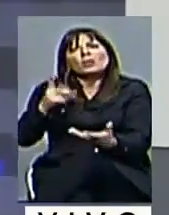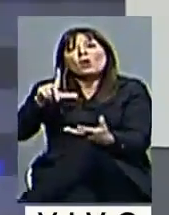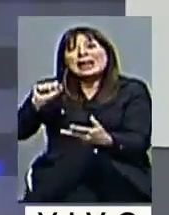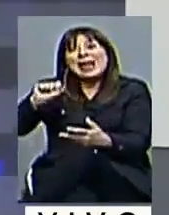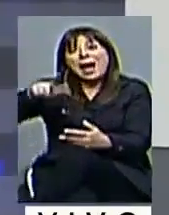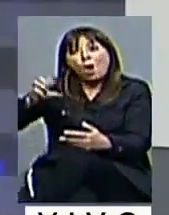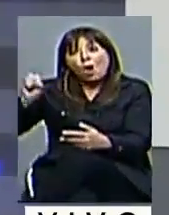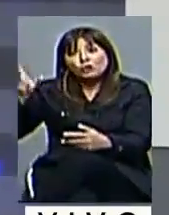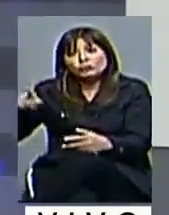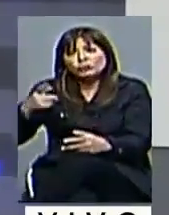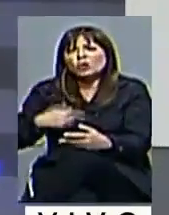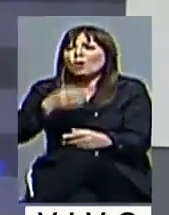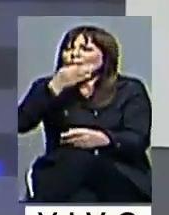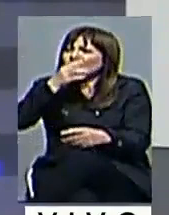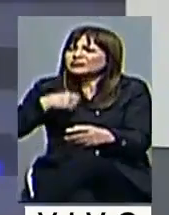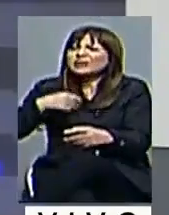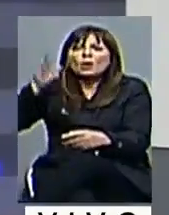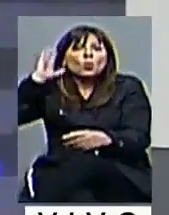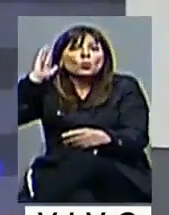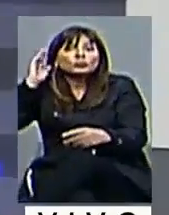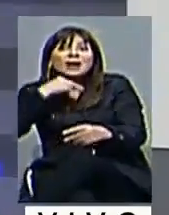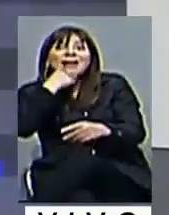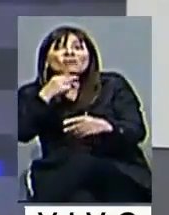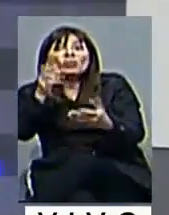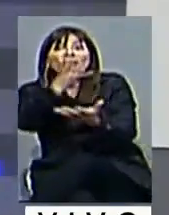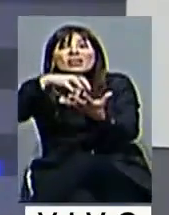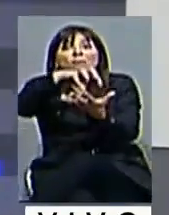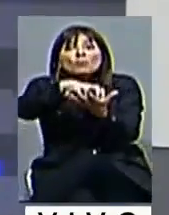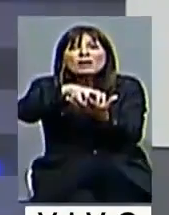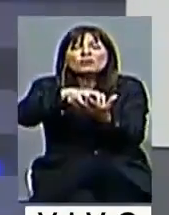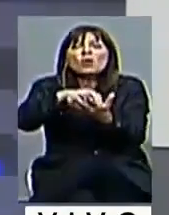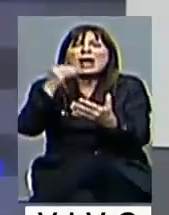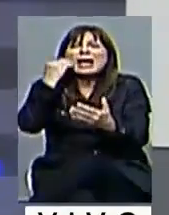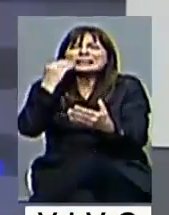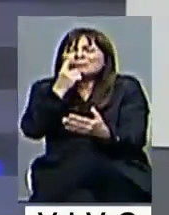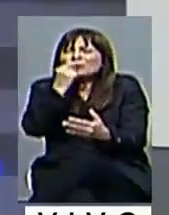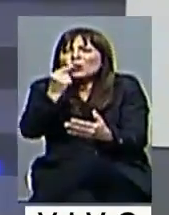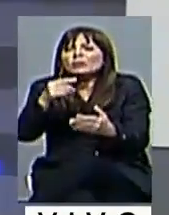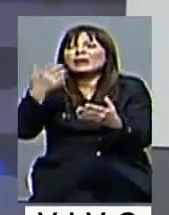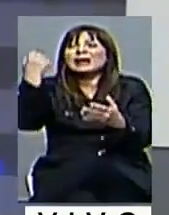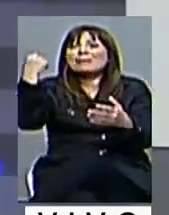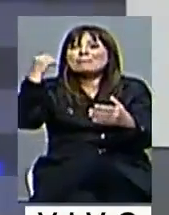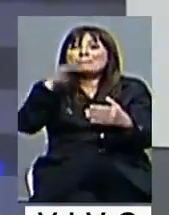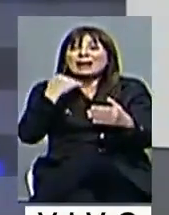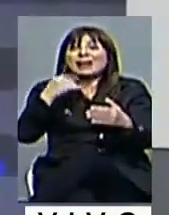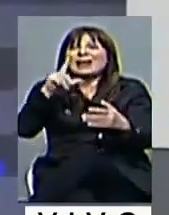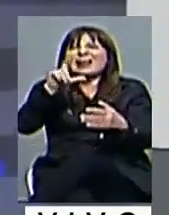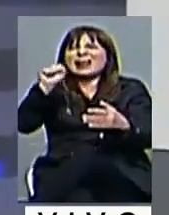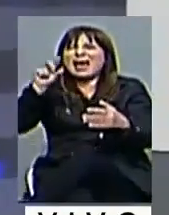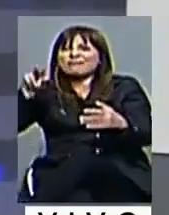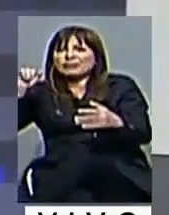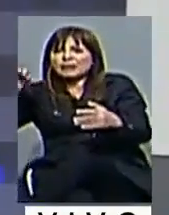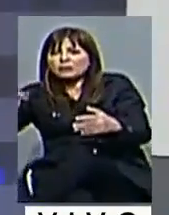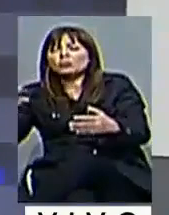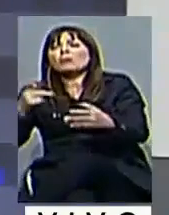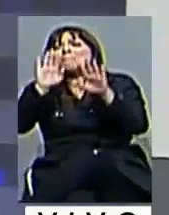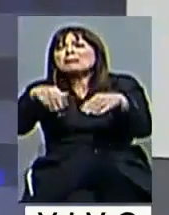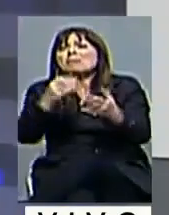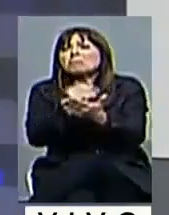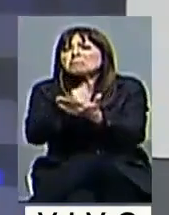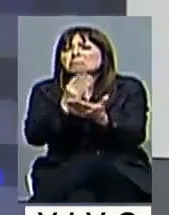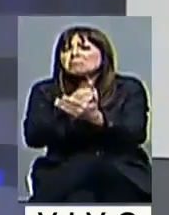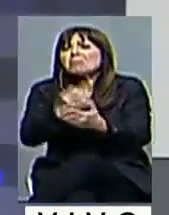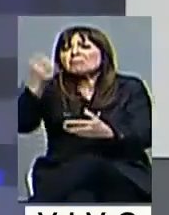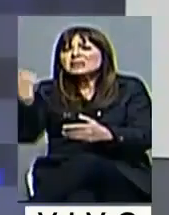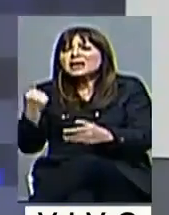cuando dice escuchaba la voz del pueblo, cuando compitió con Lavín y Lavín tuvo a punto de ganarlo. Esa fue una gran estrategia de campaña de segunda vuelta. Ahora Sebastián Piñera hizo algo